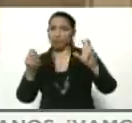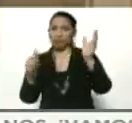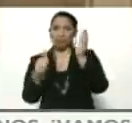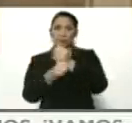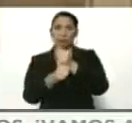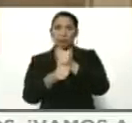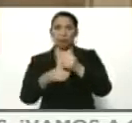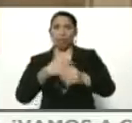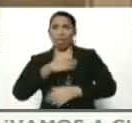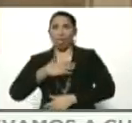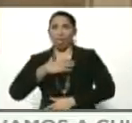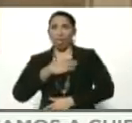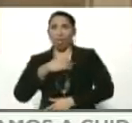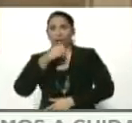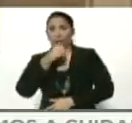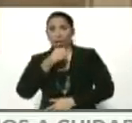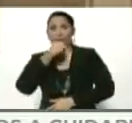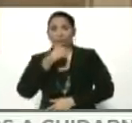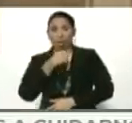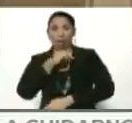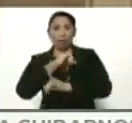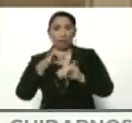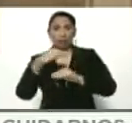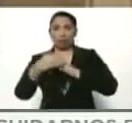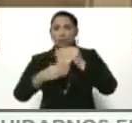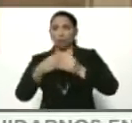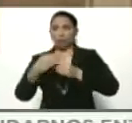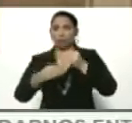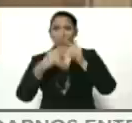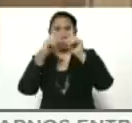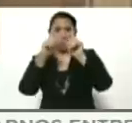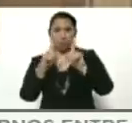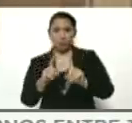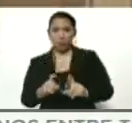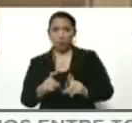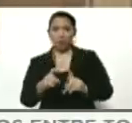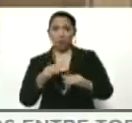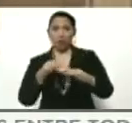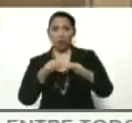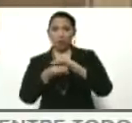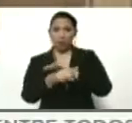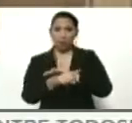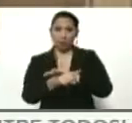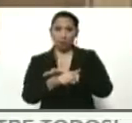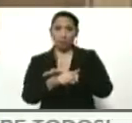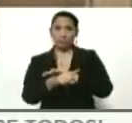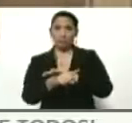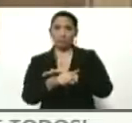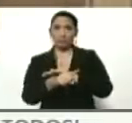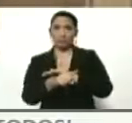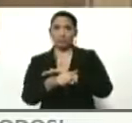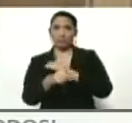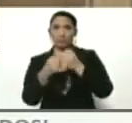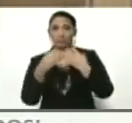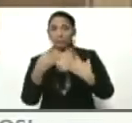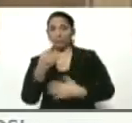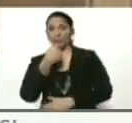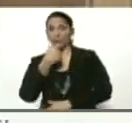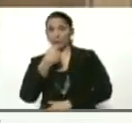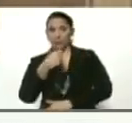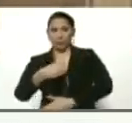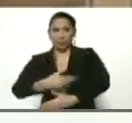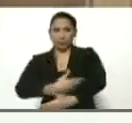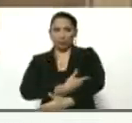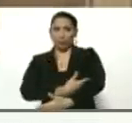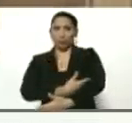una neumonía. Ya se le realizaron las pruebas, está ingresada y bueno, recibiendo el